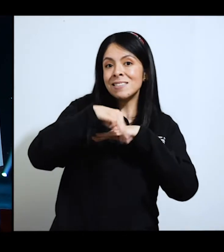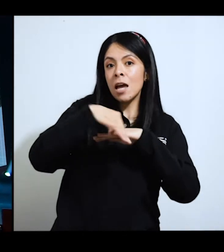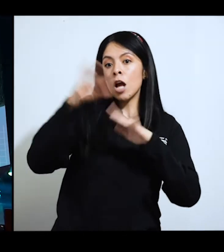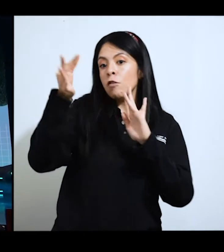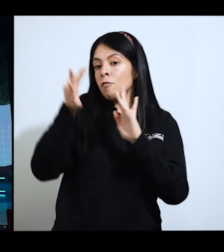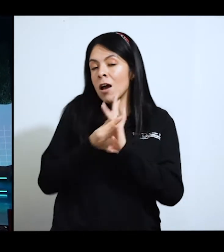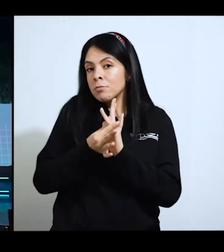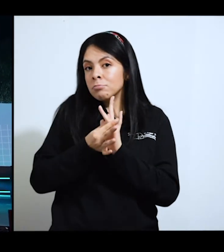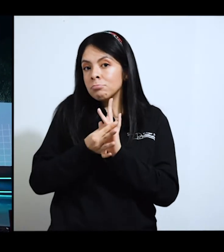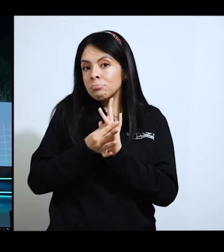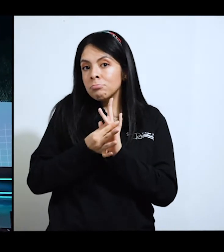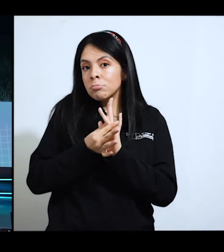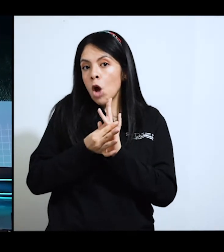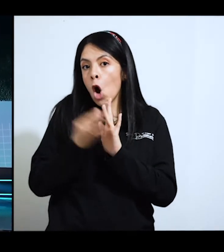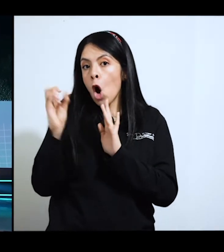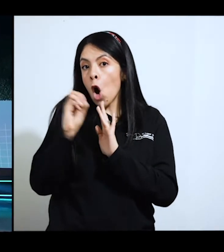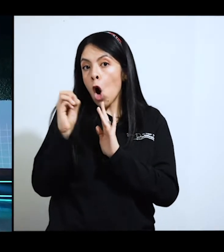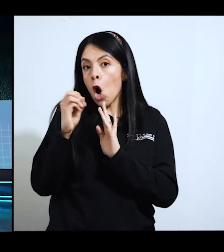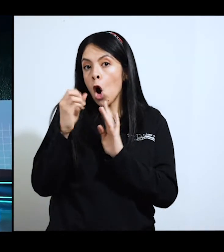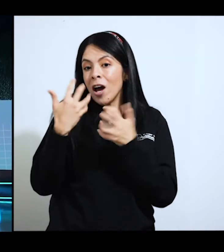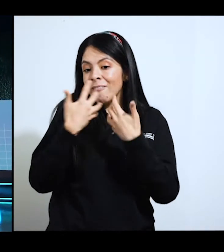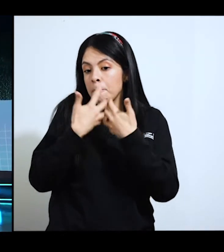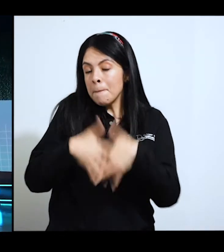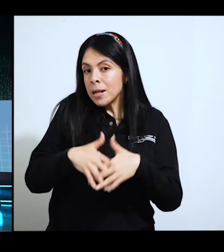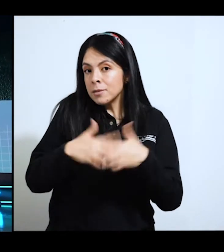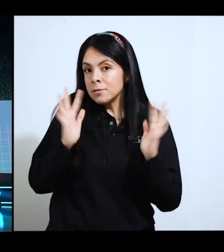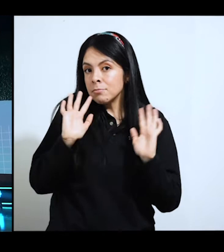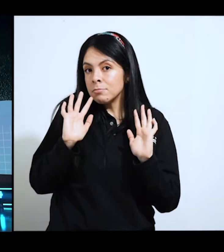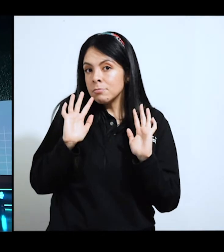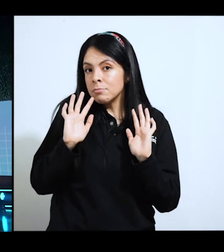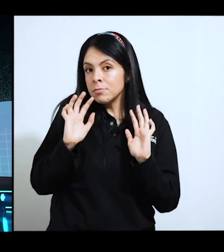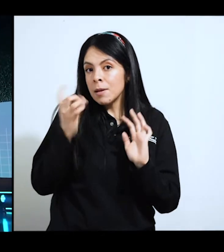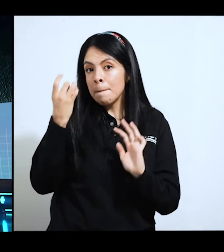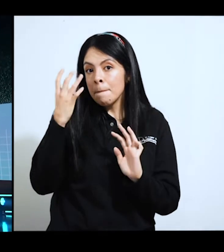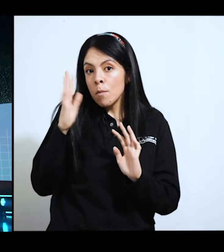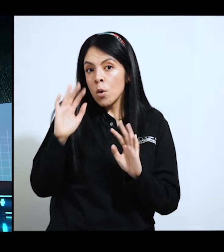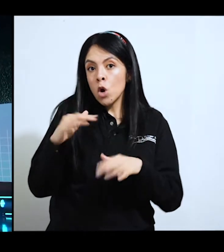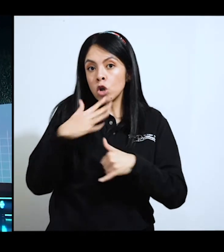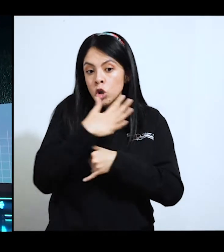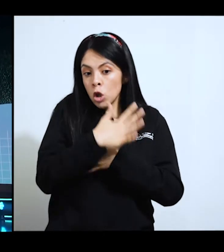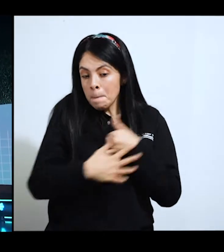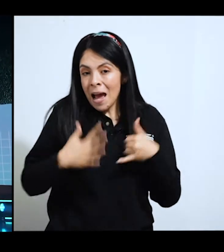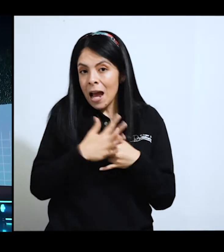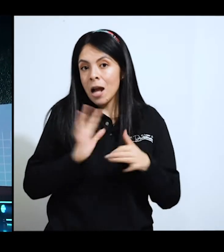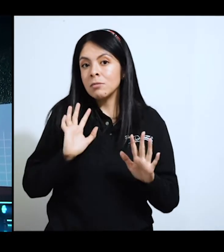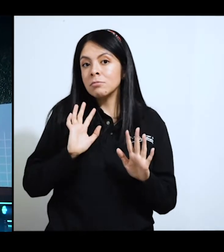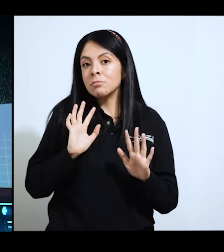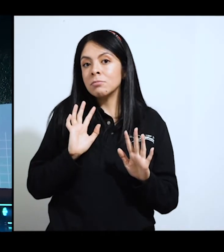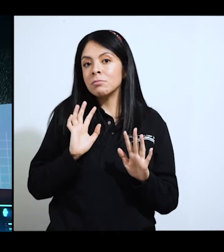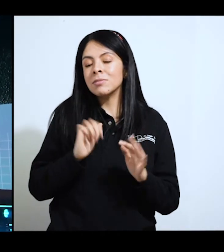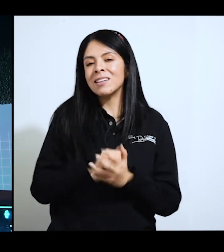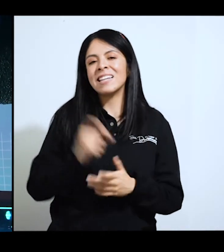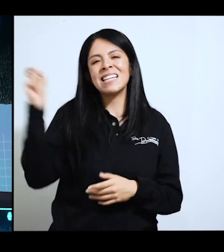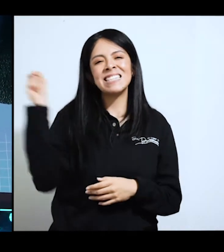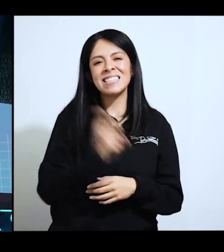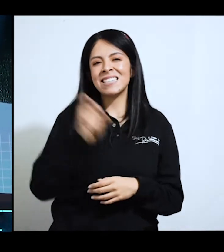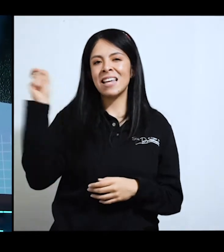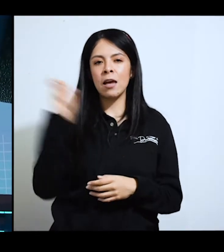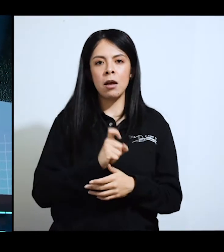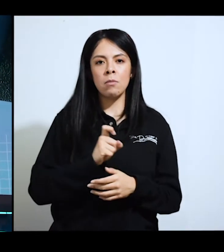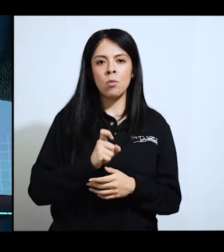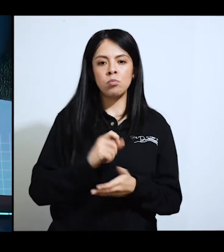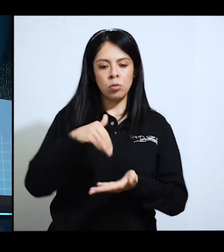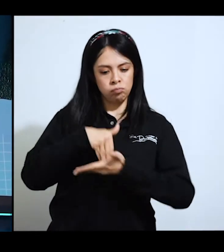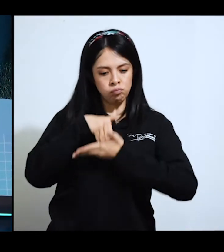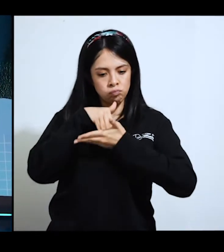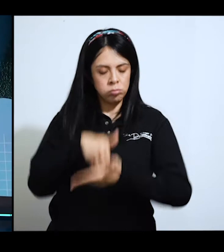matrimonio, puede ser su negocio, su empresa o nuestra nación. Esta es nuestra posición,